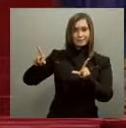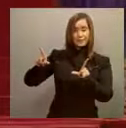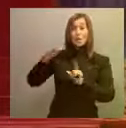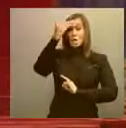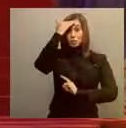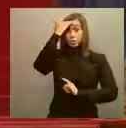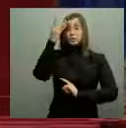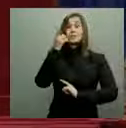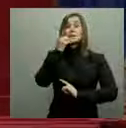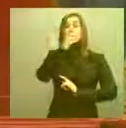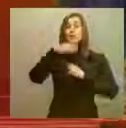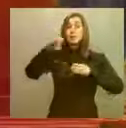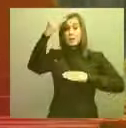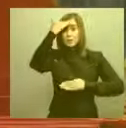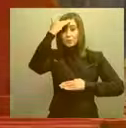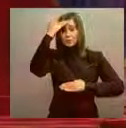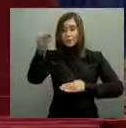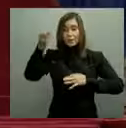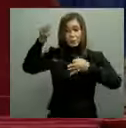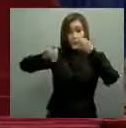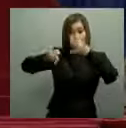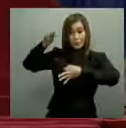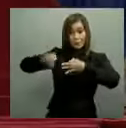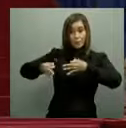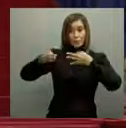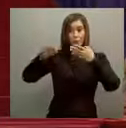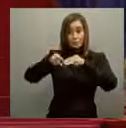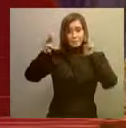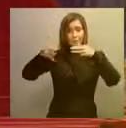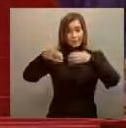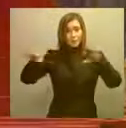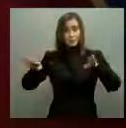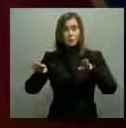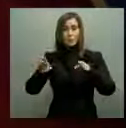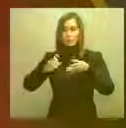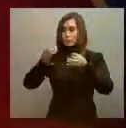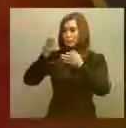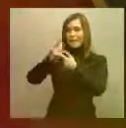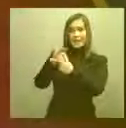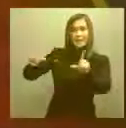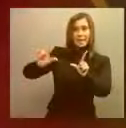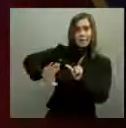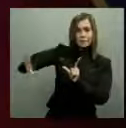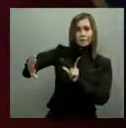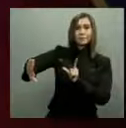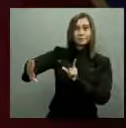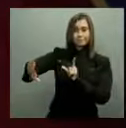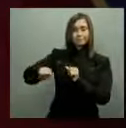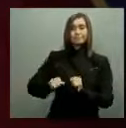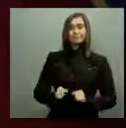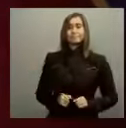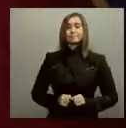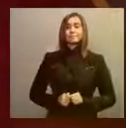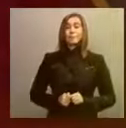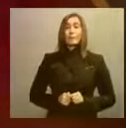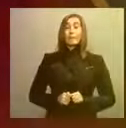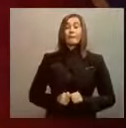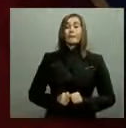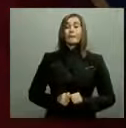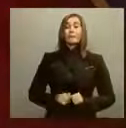decisión de nombrar una Procuradora General independiente como uno de los cambios más importantes de nuestra gestión. El